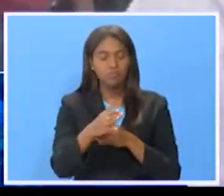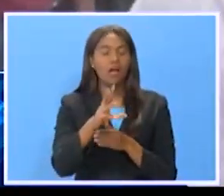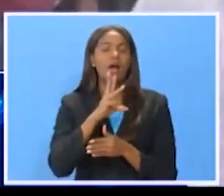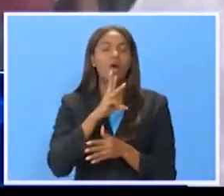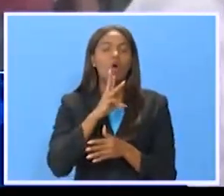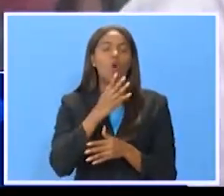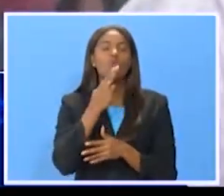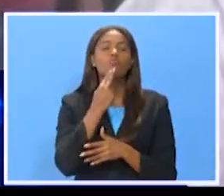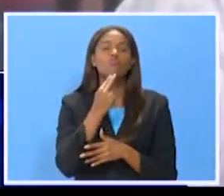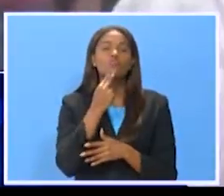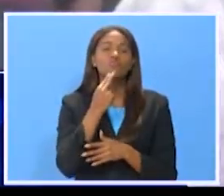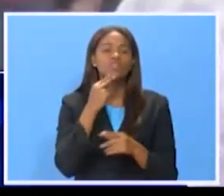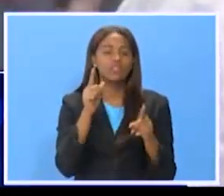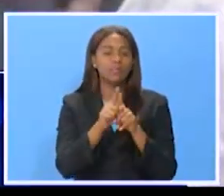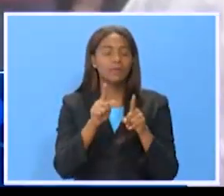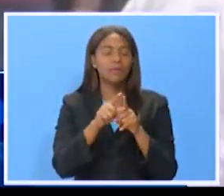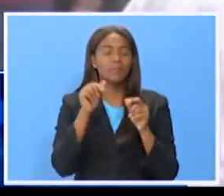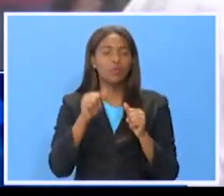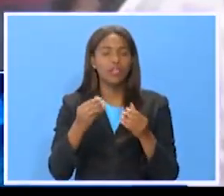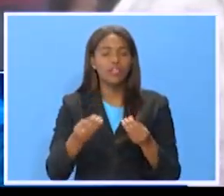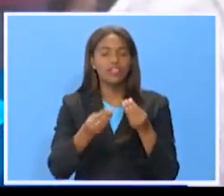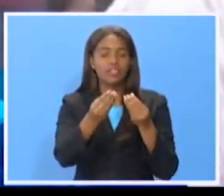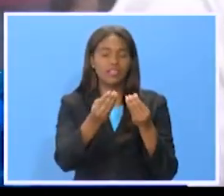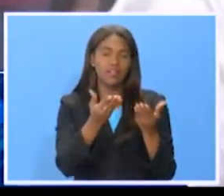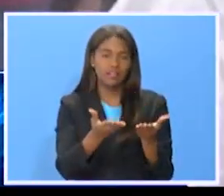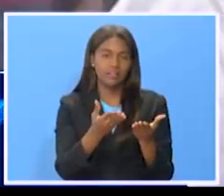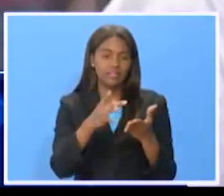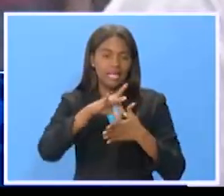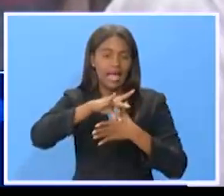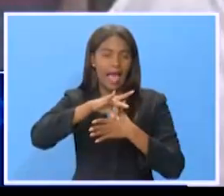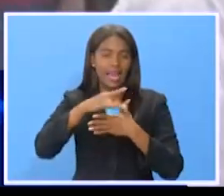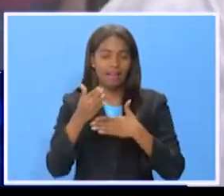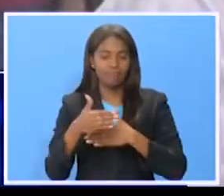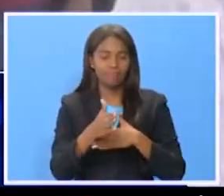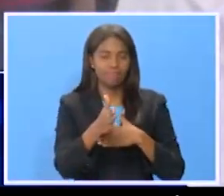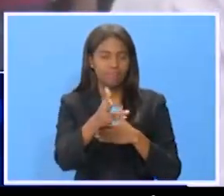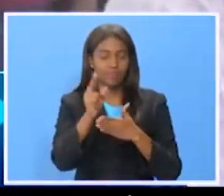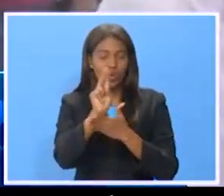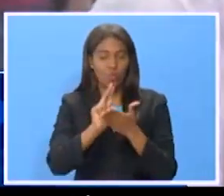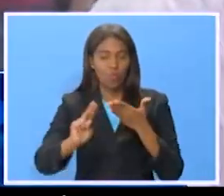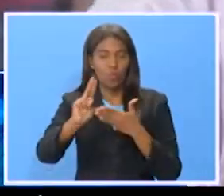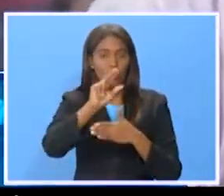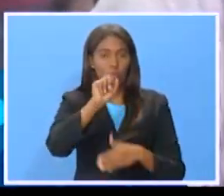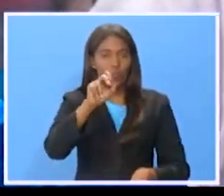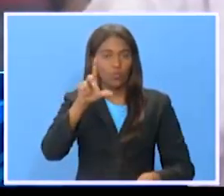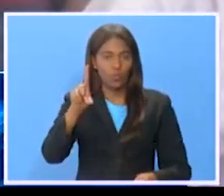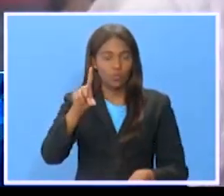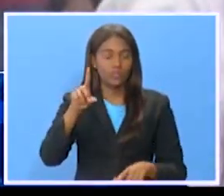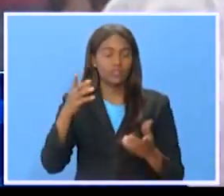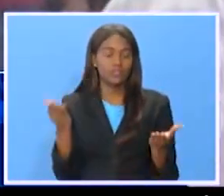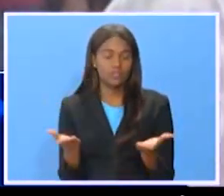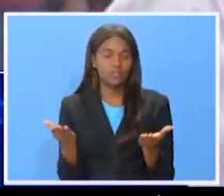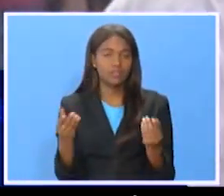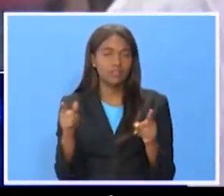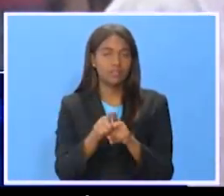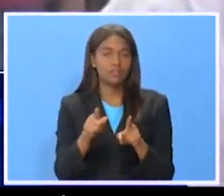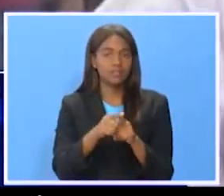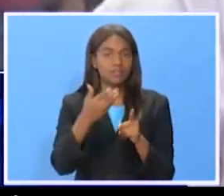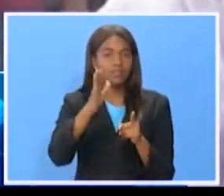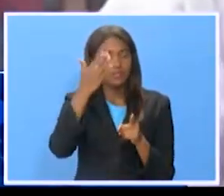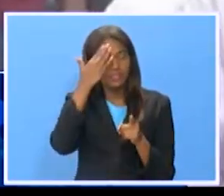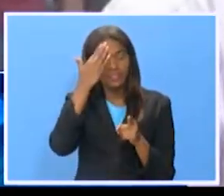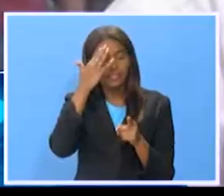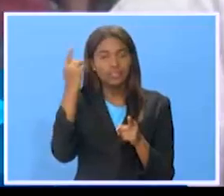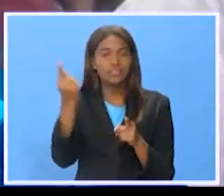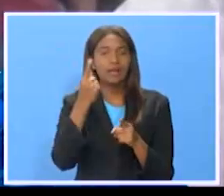dulce y así producir lo que es el filete de tilapia. La Universidad Autónoma de Santo Domingo, como ustedes saben,